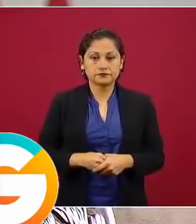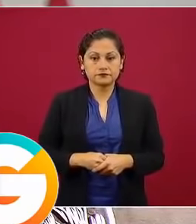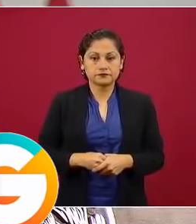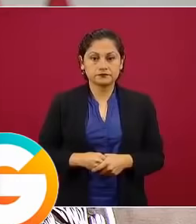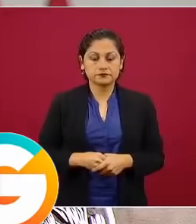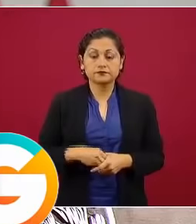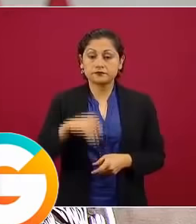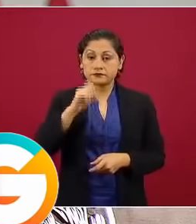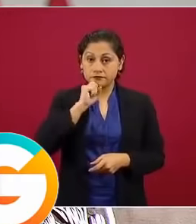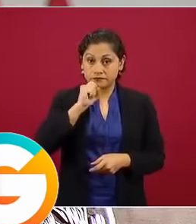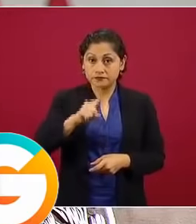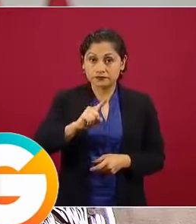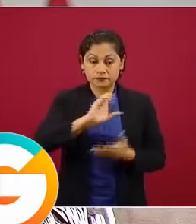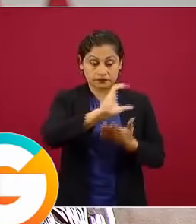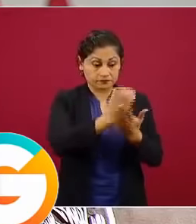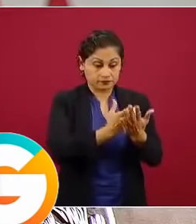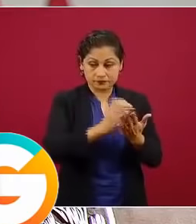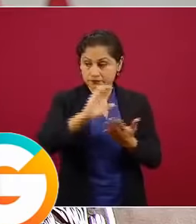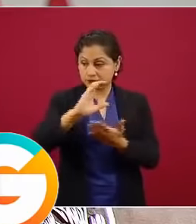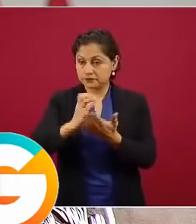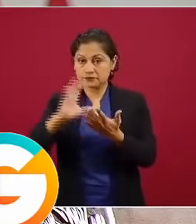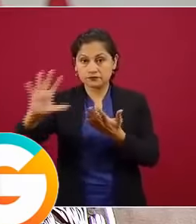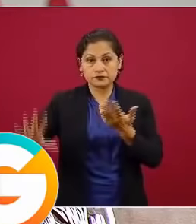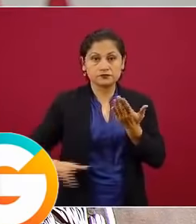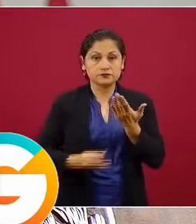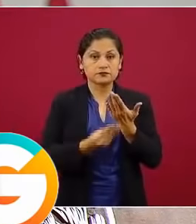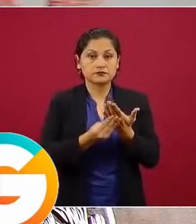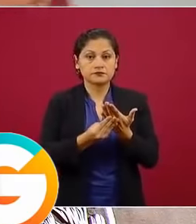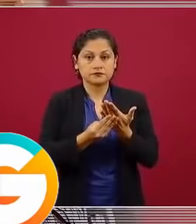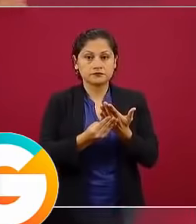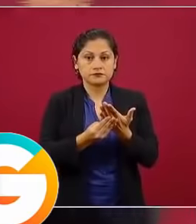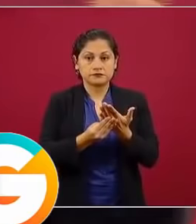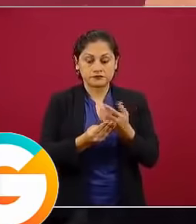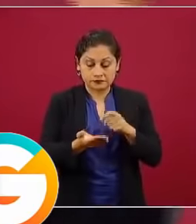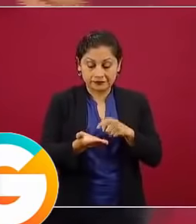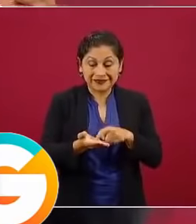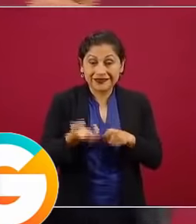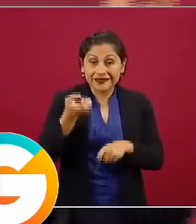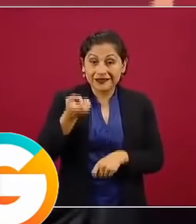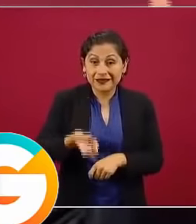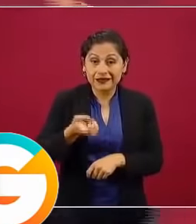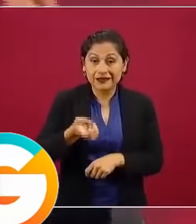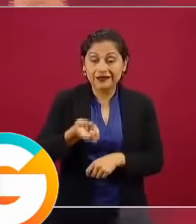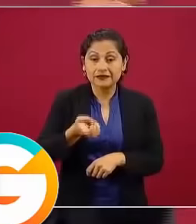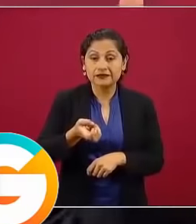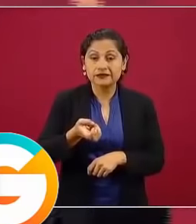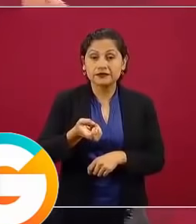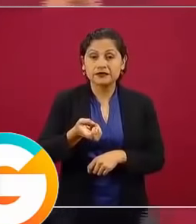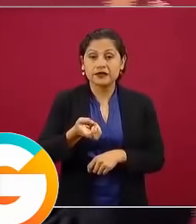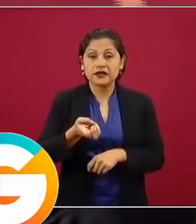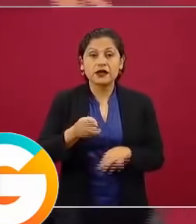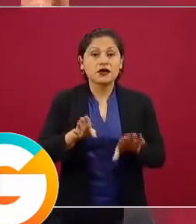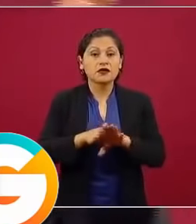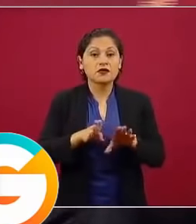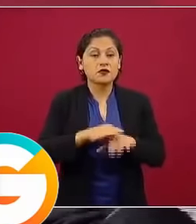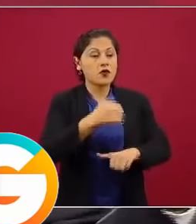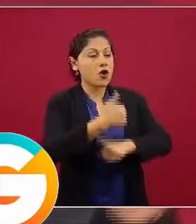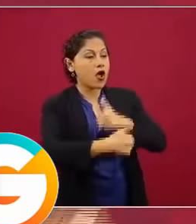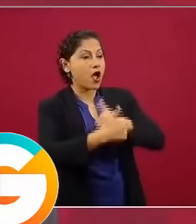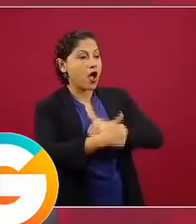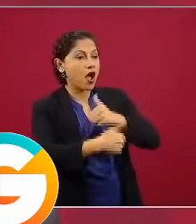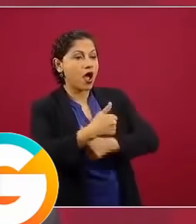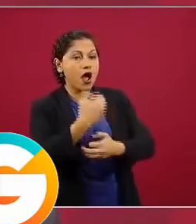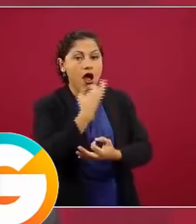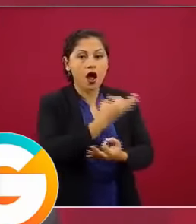adicionan, es un anexo que no tuvo que ver con el procedimiento de licitación